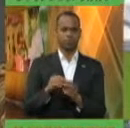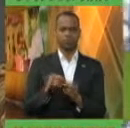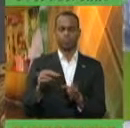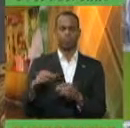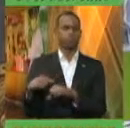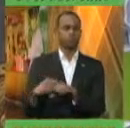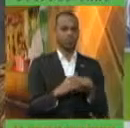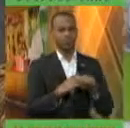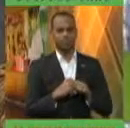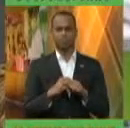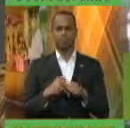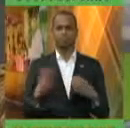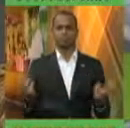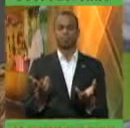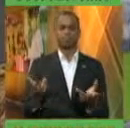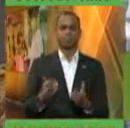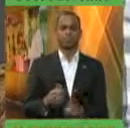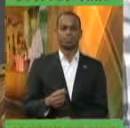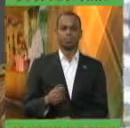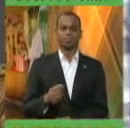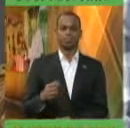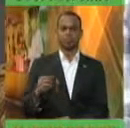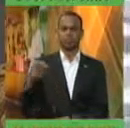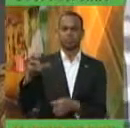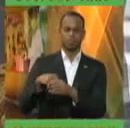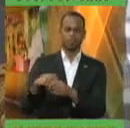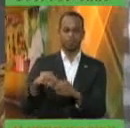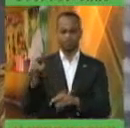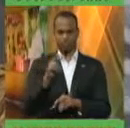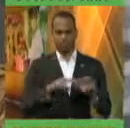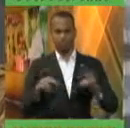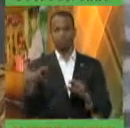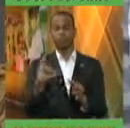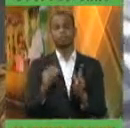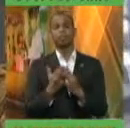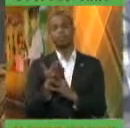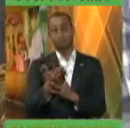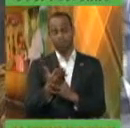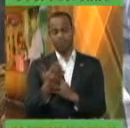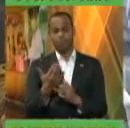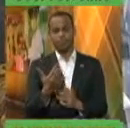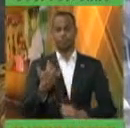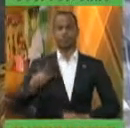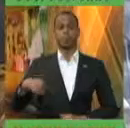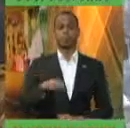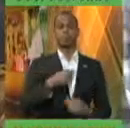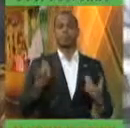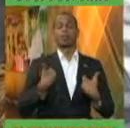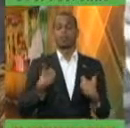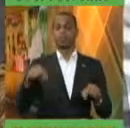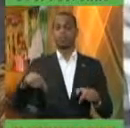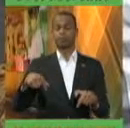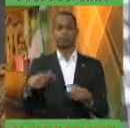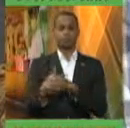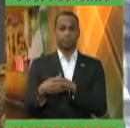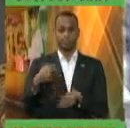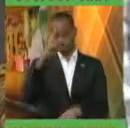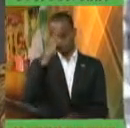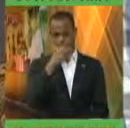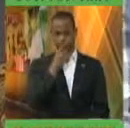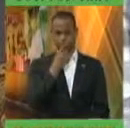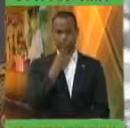seguridad educación ambiental y sobre todo también en este punto de accesibilidad nosotros tenemos acá en el país en la república